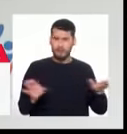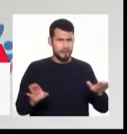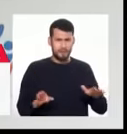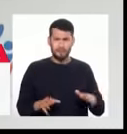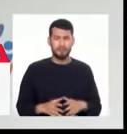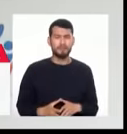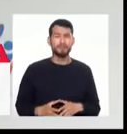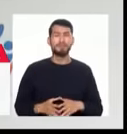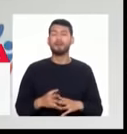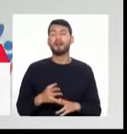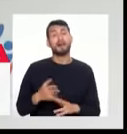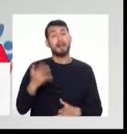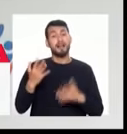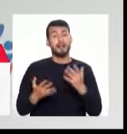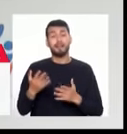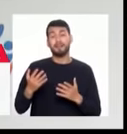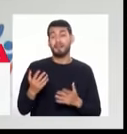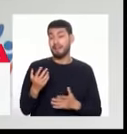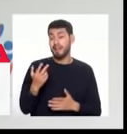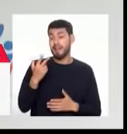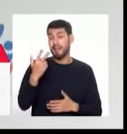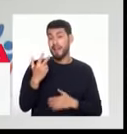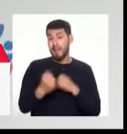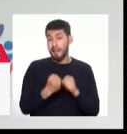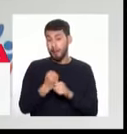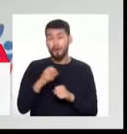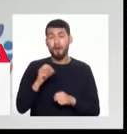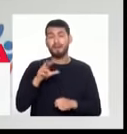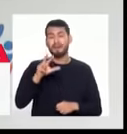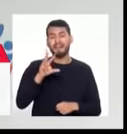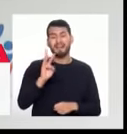tienen una ejecución de gasto bajísima, están entre el